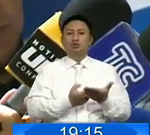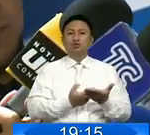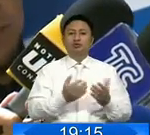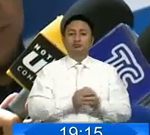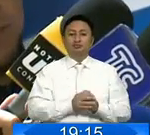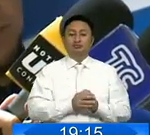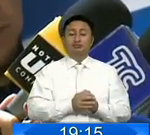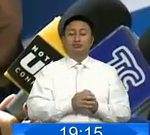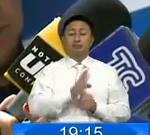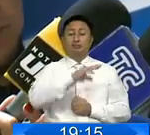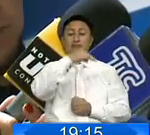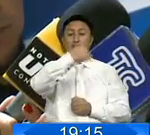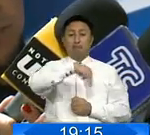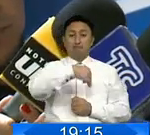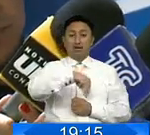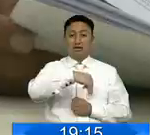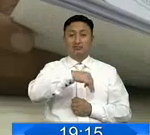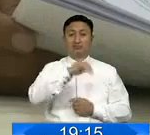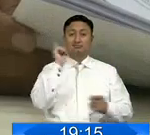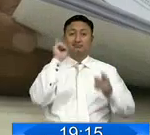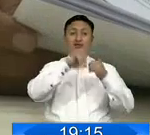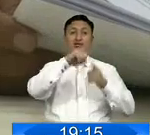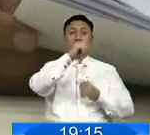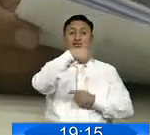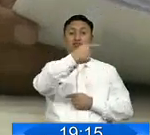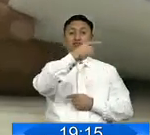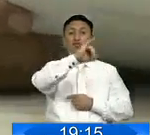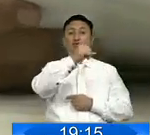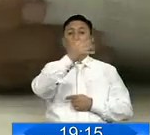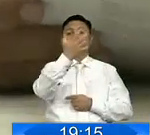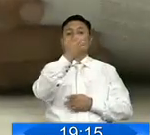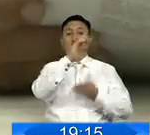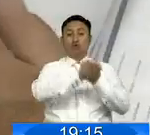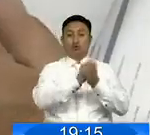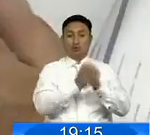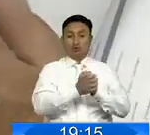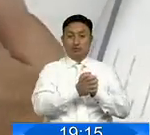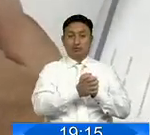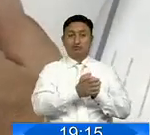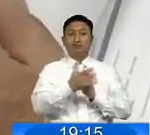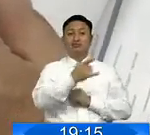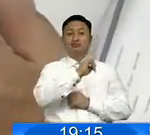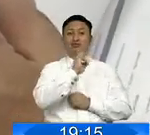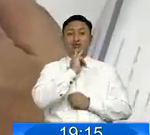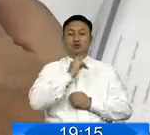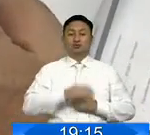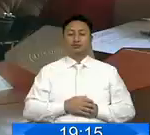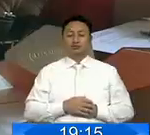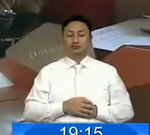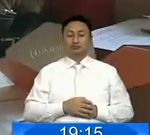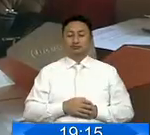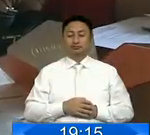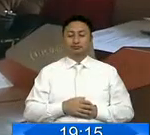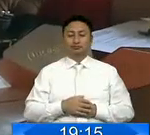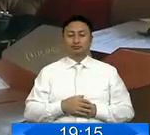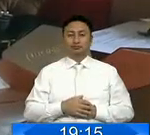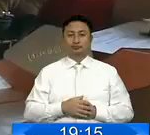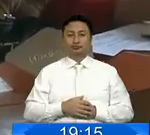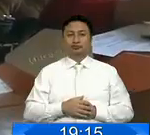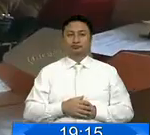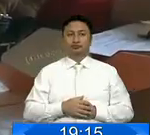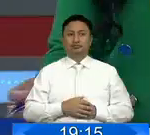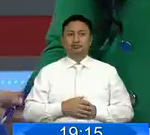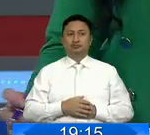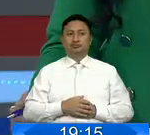realizarán desde este miércoles y se extenderán hasta el jueves 15 de noviembre en la ciudad de Washington, informó Carolina